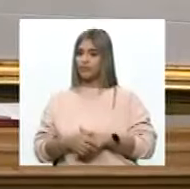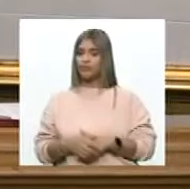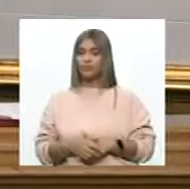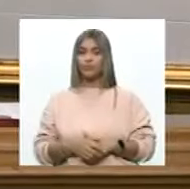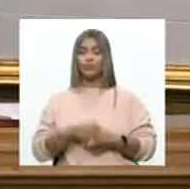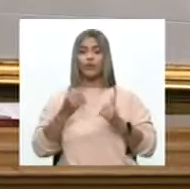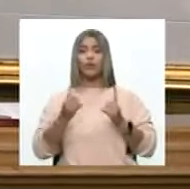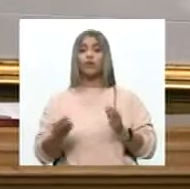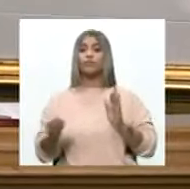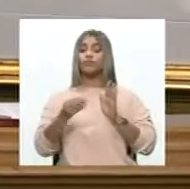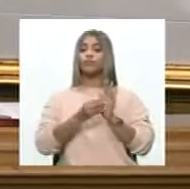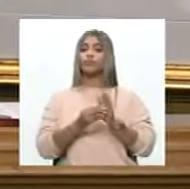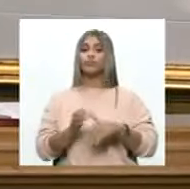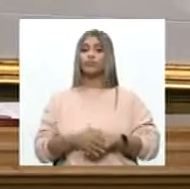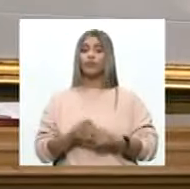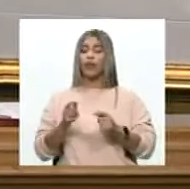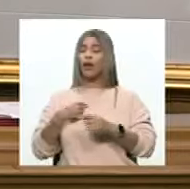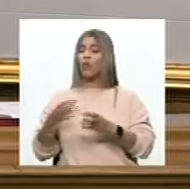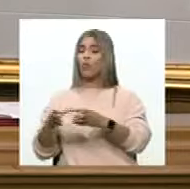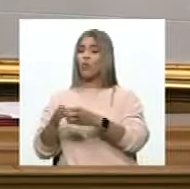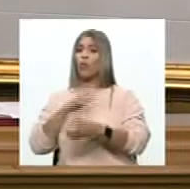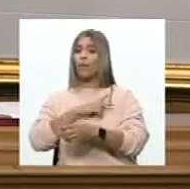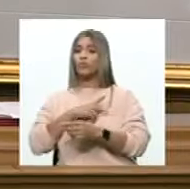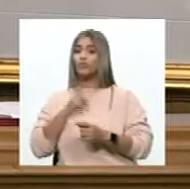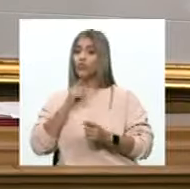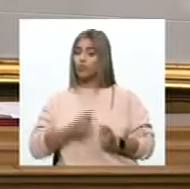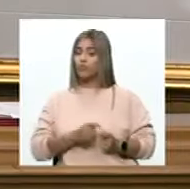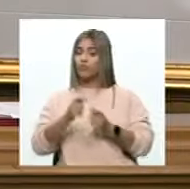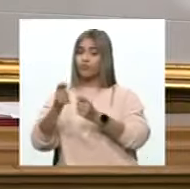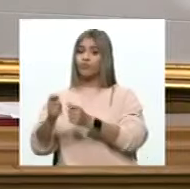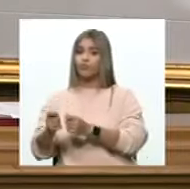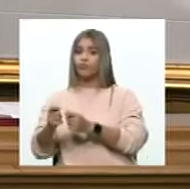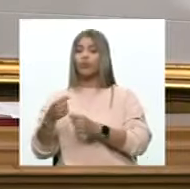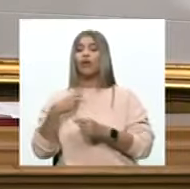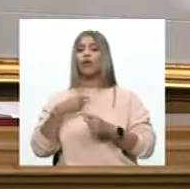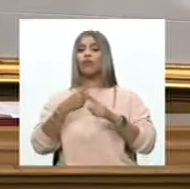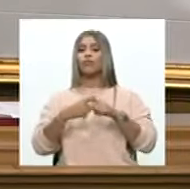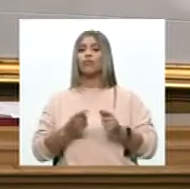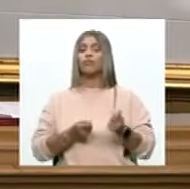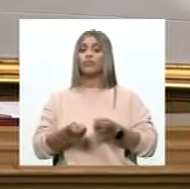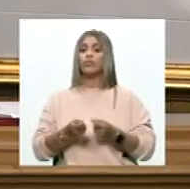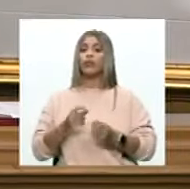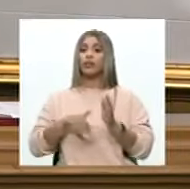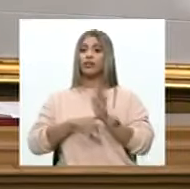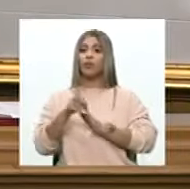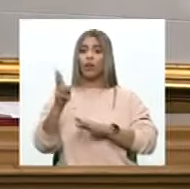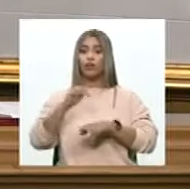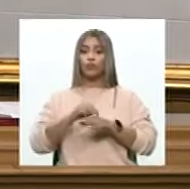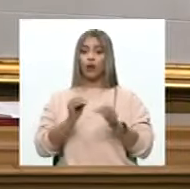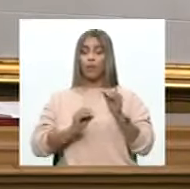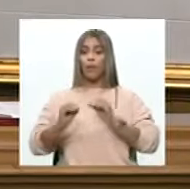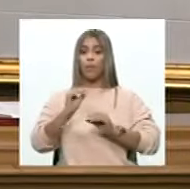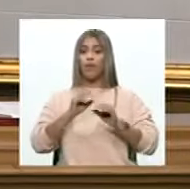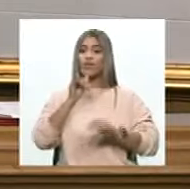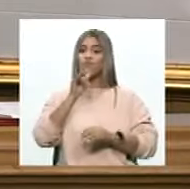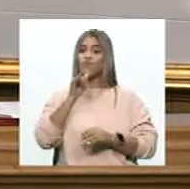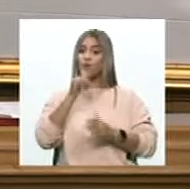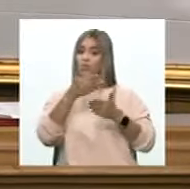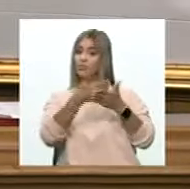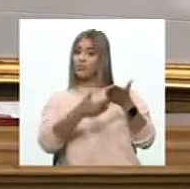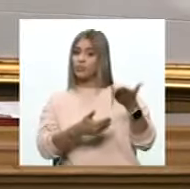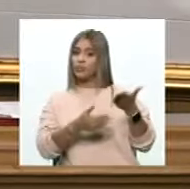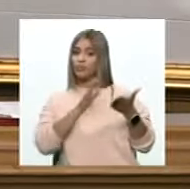favor, remitirlo a la Comisión Permanente de Economía, Finanzas y Desarrollo Nacional para los efectos de elaboración del informe